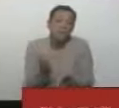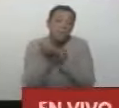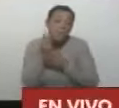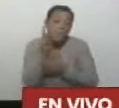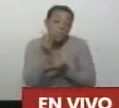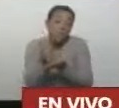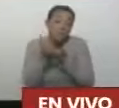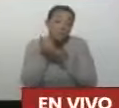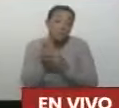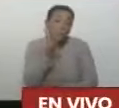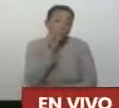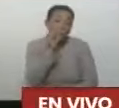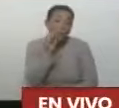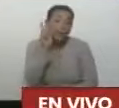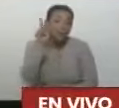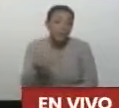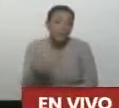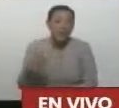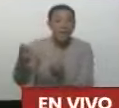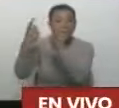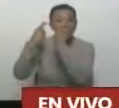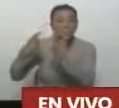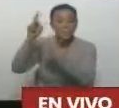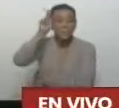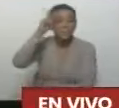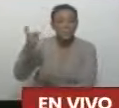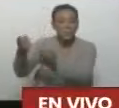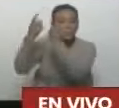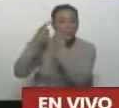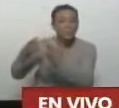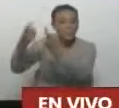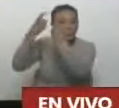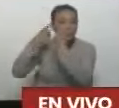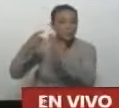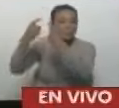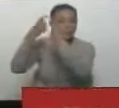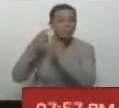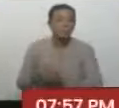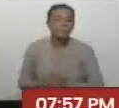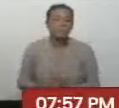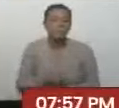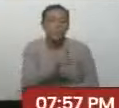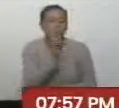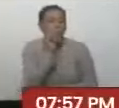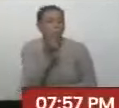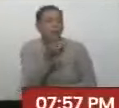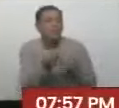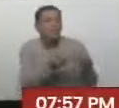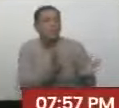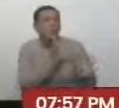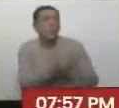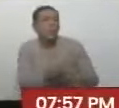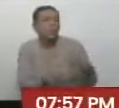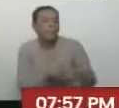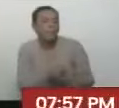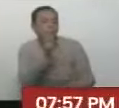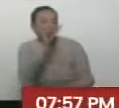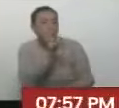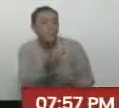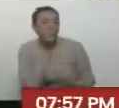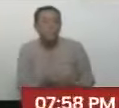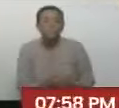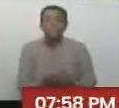papá, que a la vez es mi coach. ¿Es tu coach? ¿Qué dice el papá? ¿Ah? ¿Qué me cuenta?